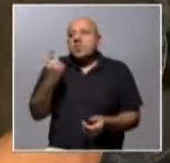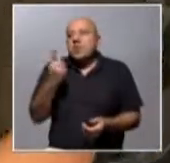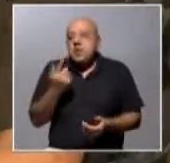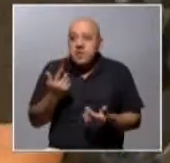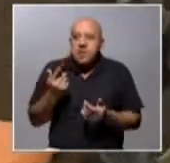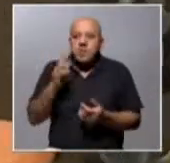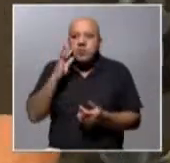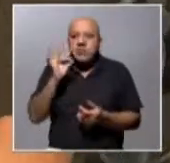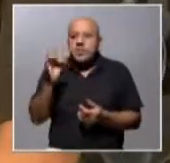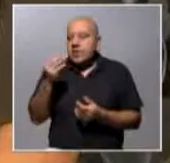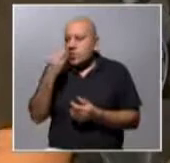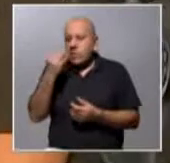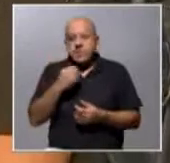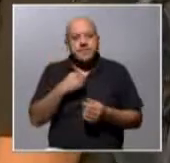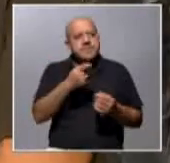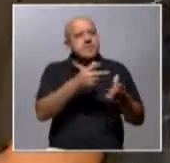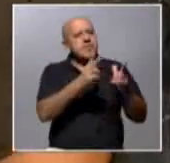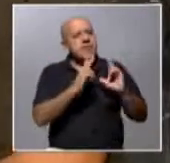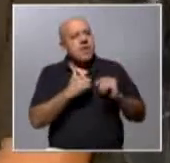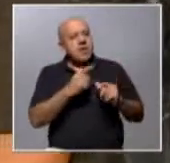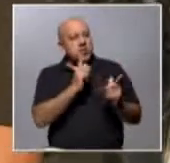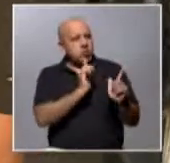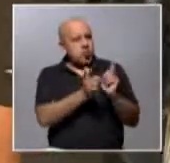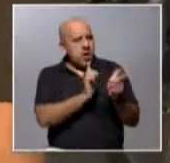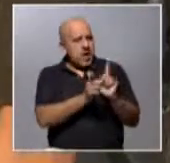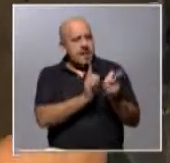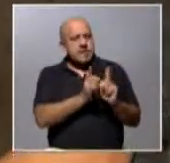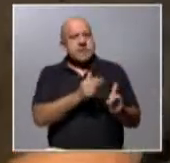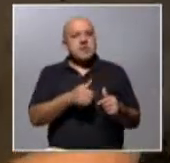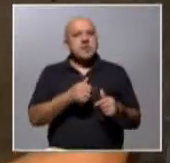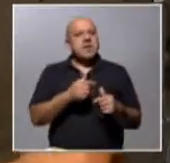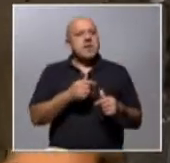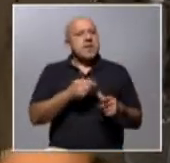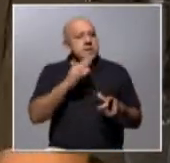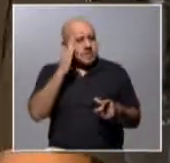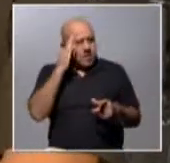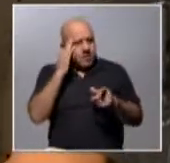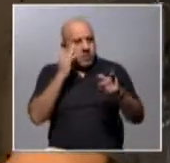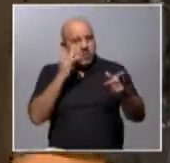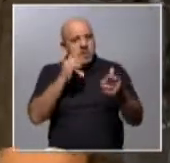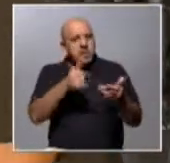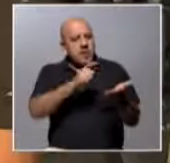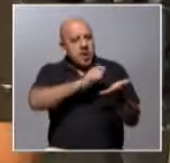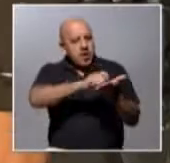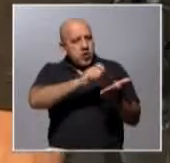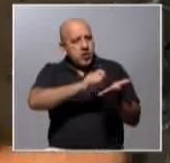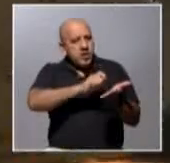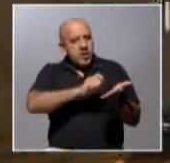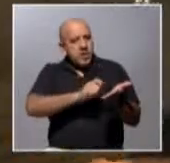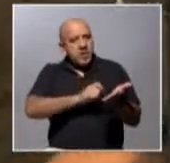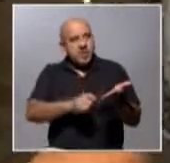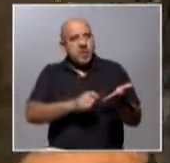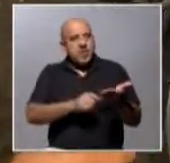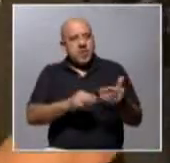alimentario, ¿verdad? Me decía Luis Suárez en una donación inicial, y sabemos que tenés anotado para no olvidarte de nadie, en buen momento para que peles